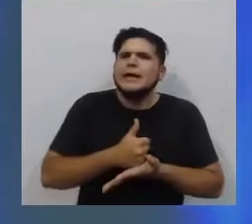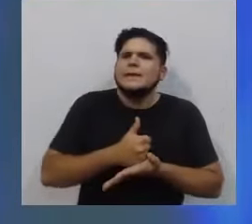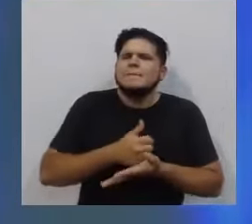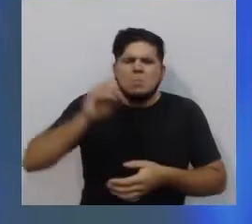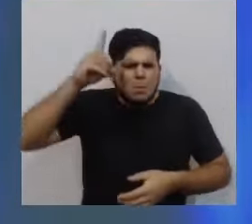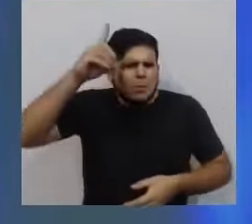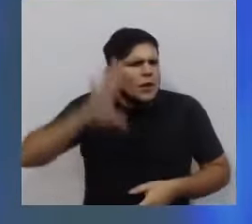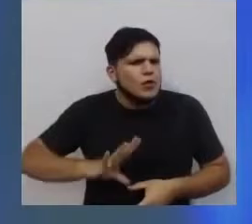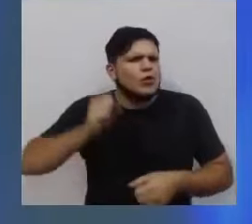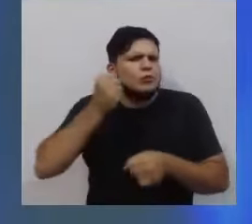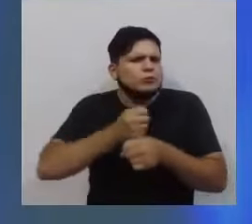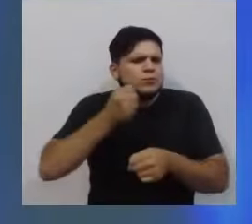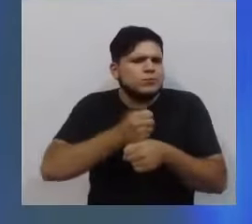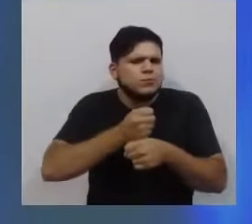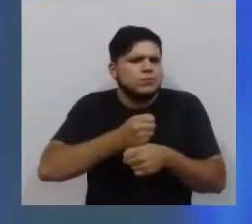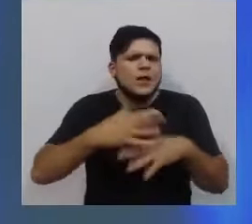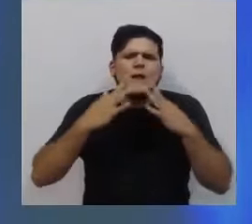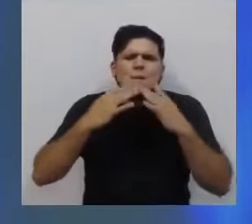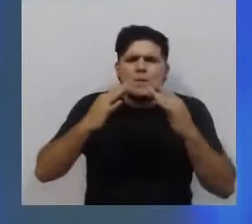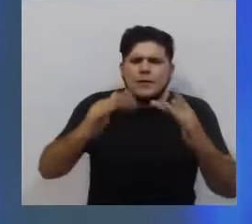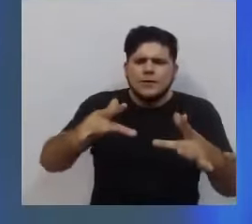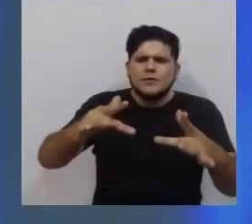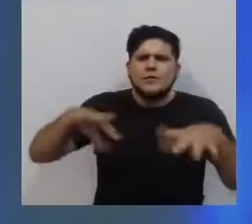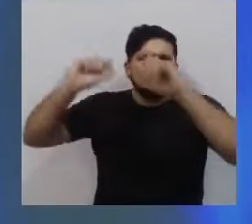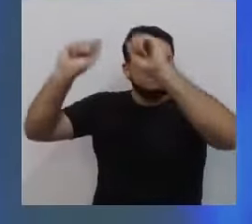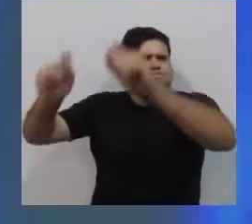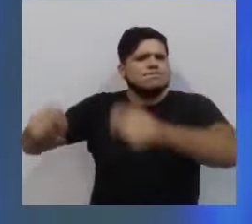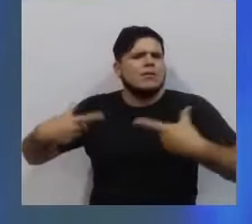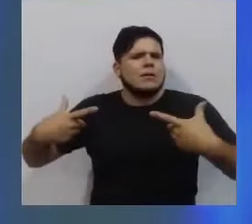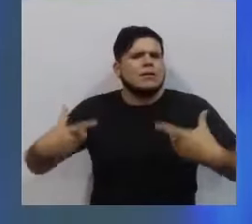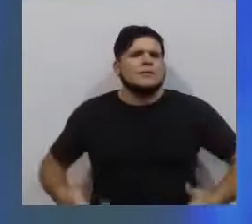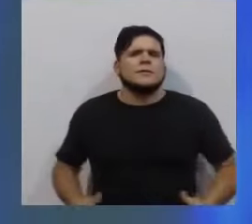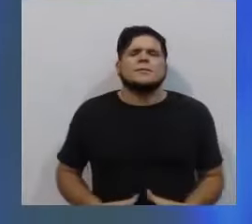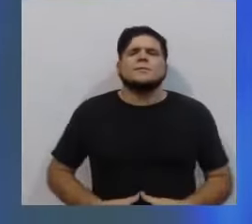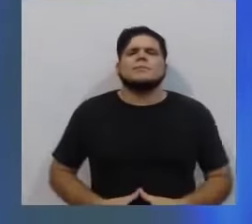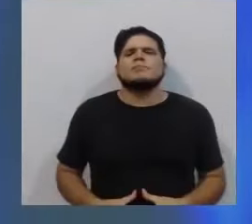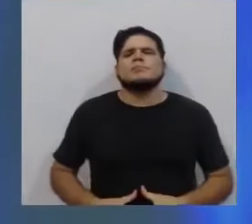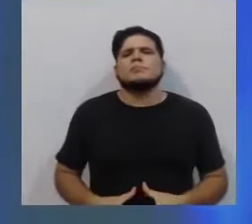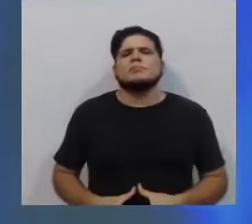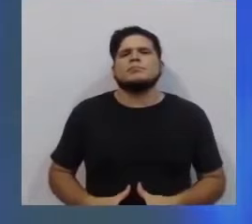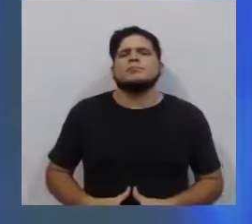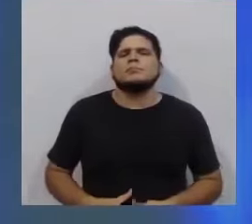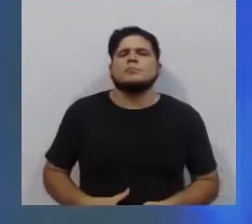ustedes maravillas no dijo hoy dijo mañana hay procesos